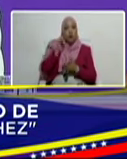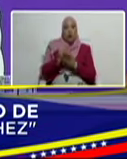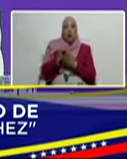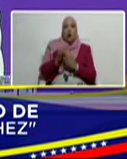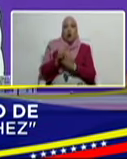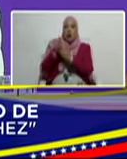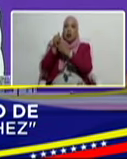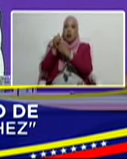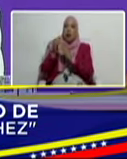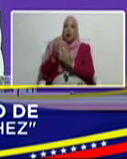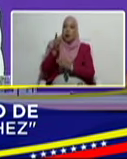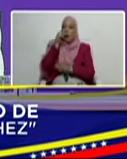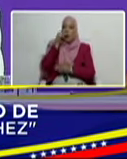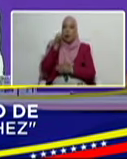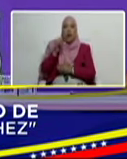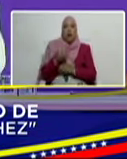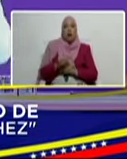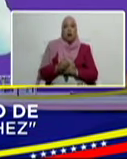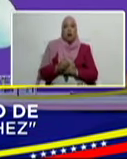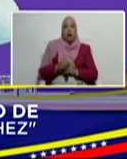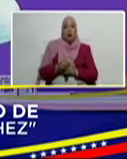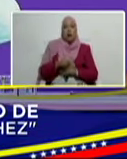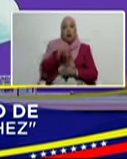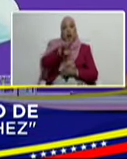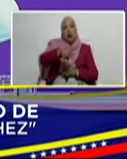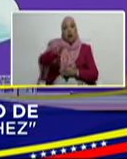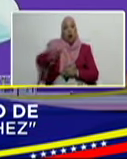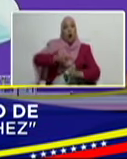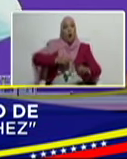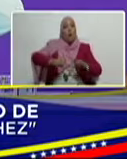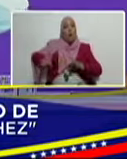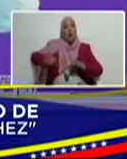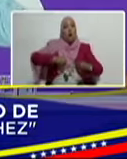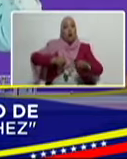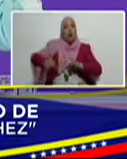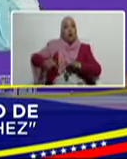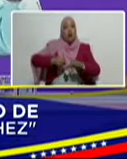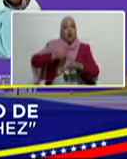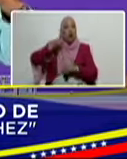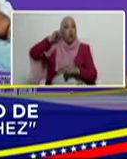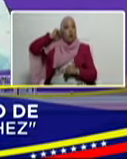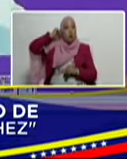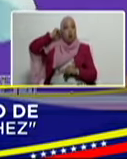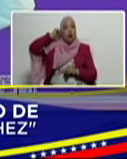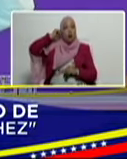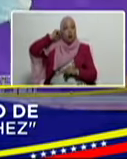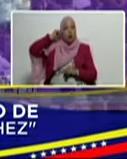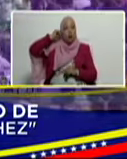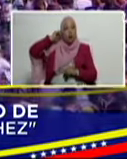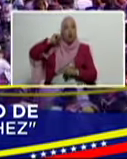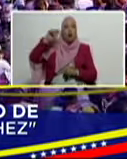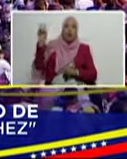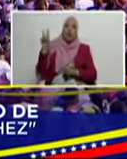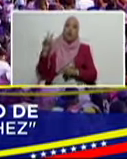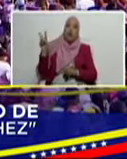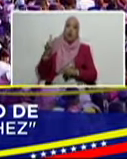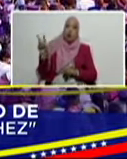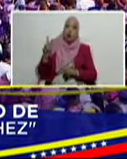líderes y lideresas de todos los movimientos feministas y de mujeres del